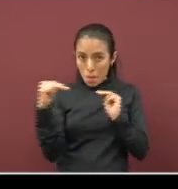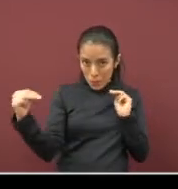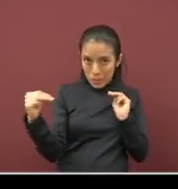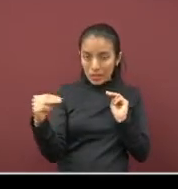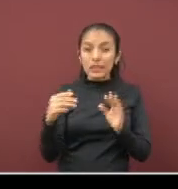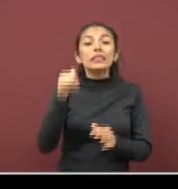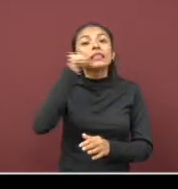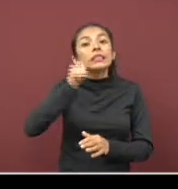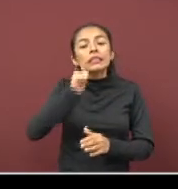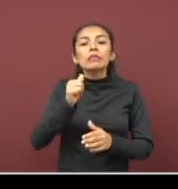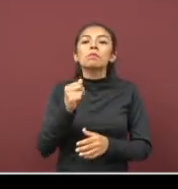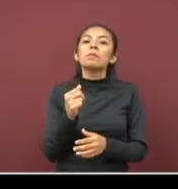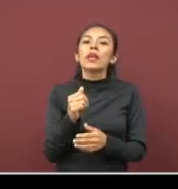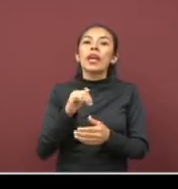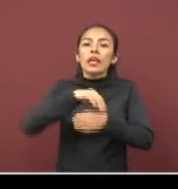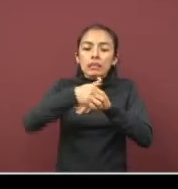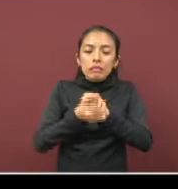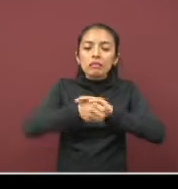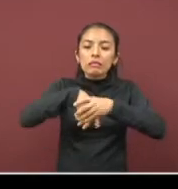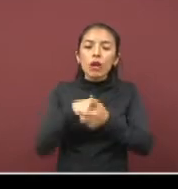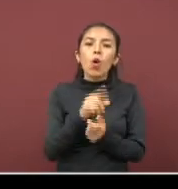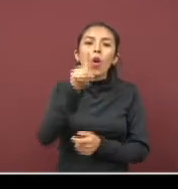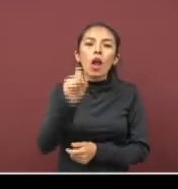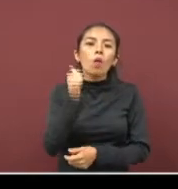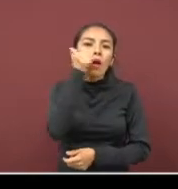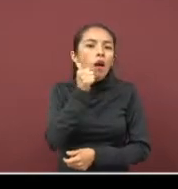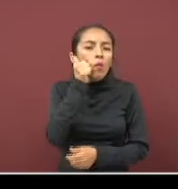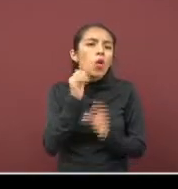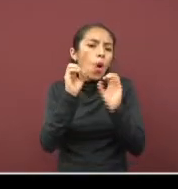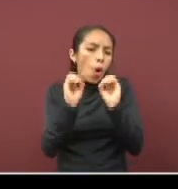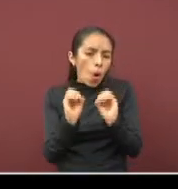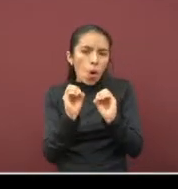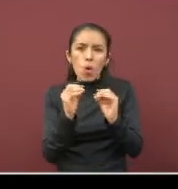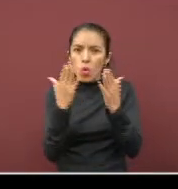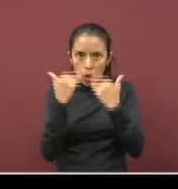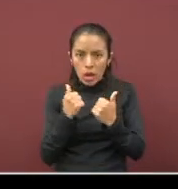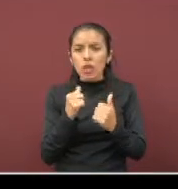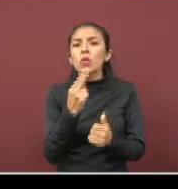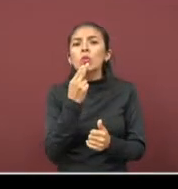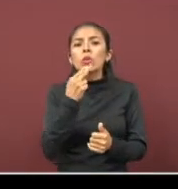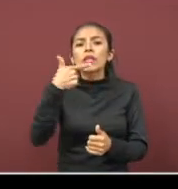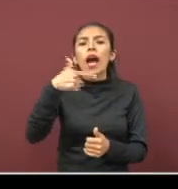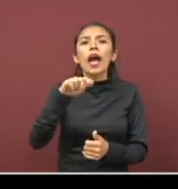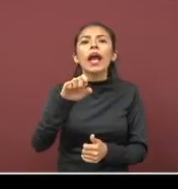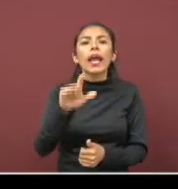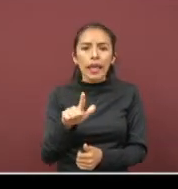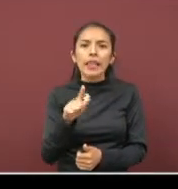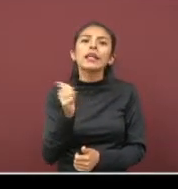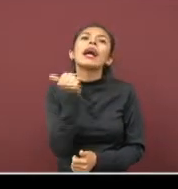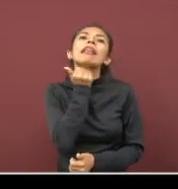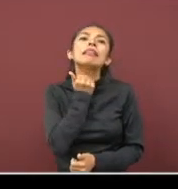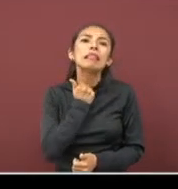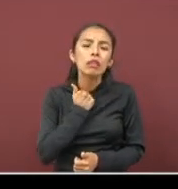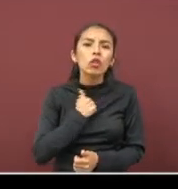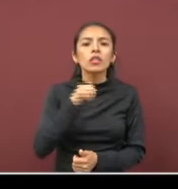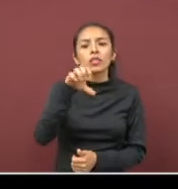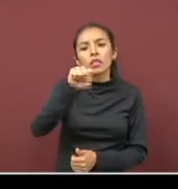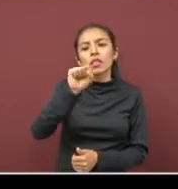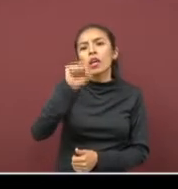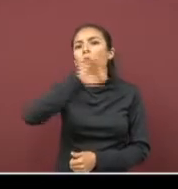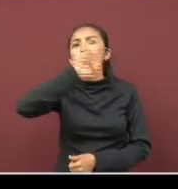o en caso de no ser posible utilizar una solución de gel con alcohol a más del